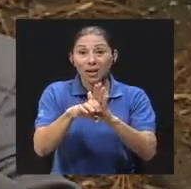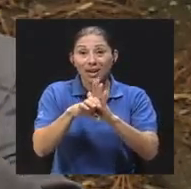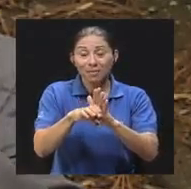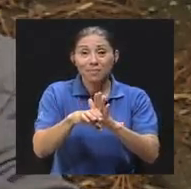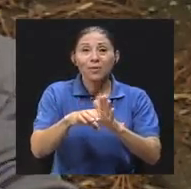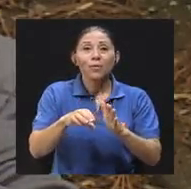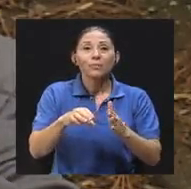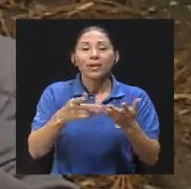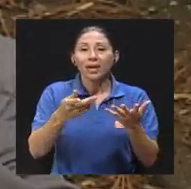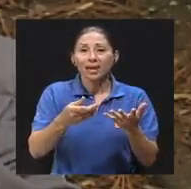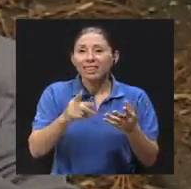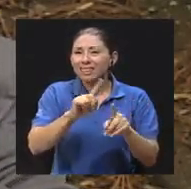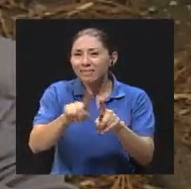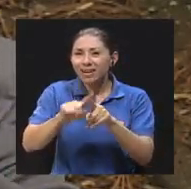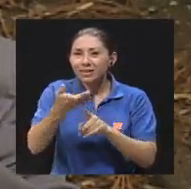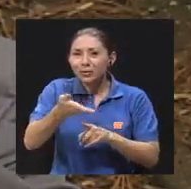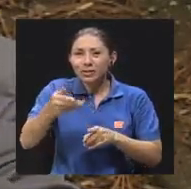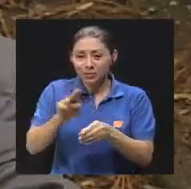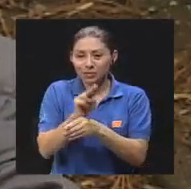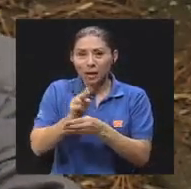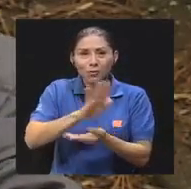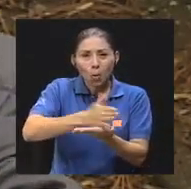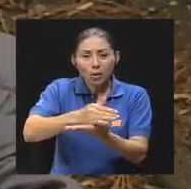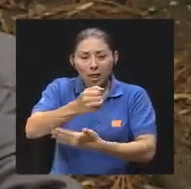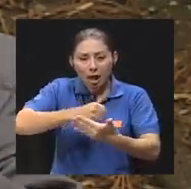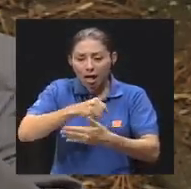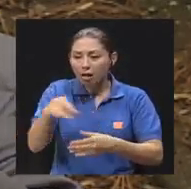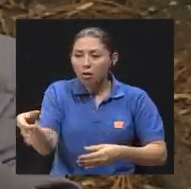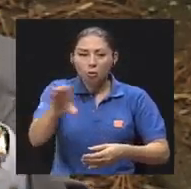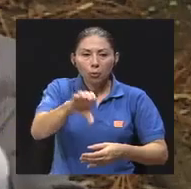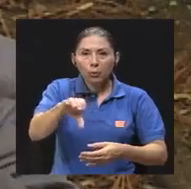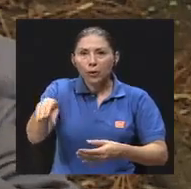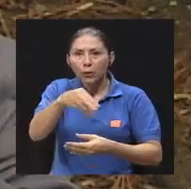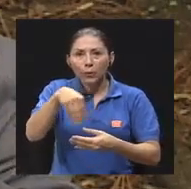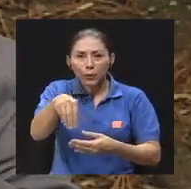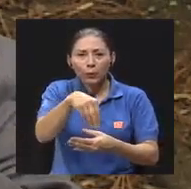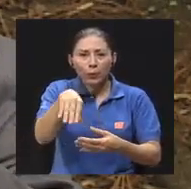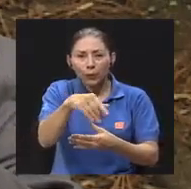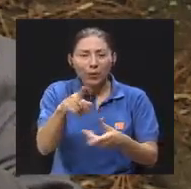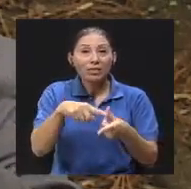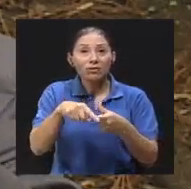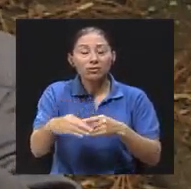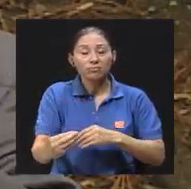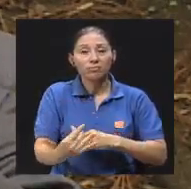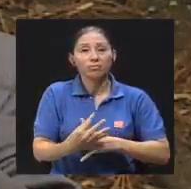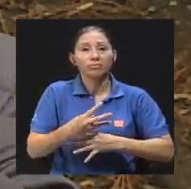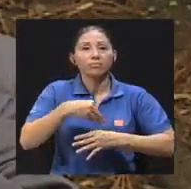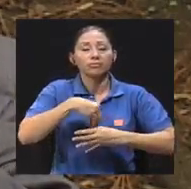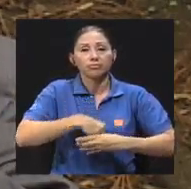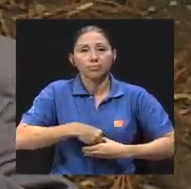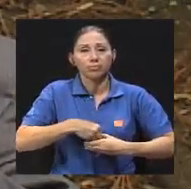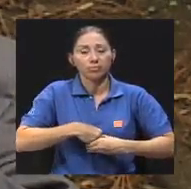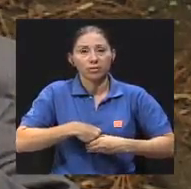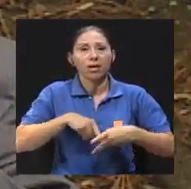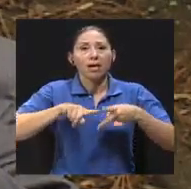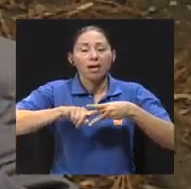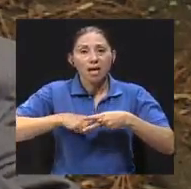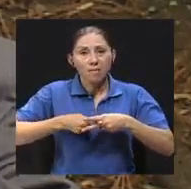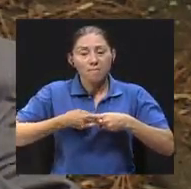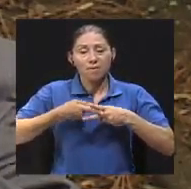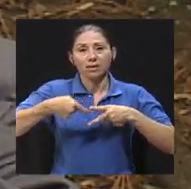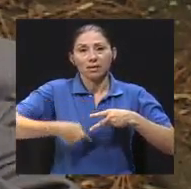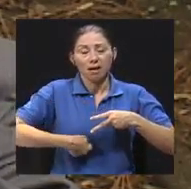irritantes, que van también irritando el estómago. Y de ahí viene, es como una cascada, bueno, comienza una irritación, porque